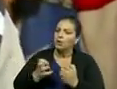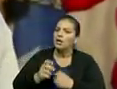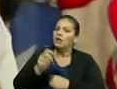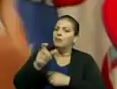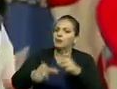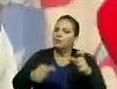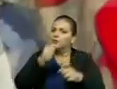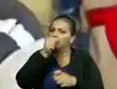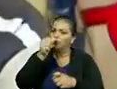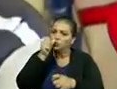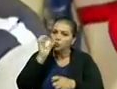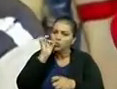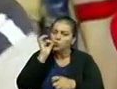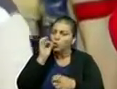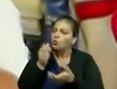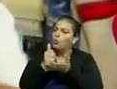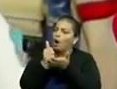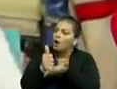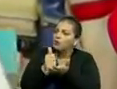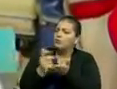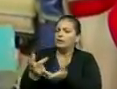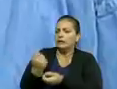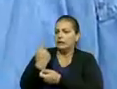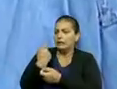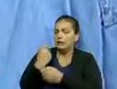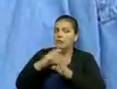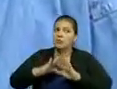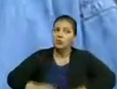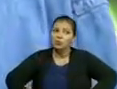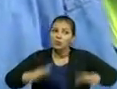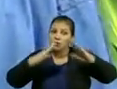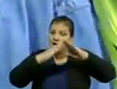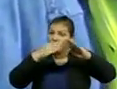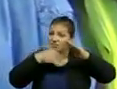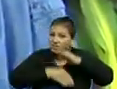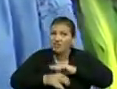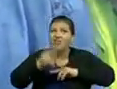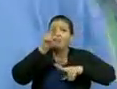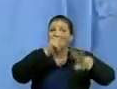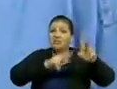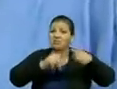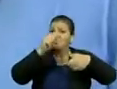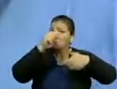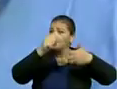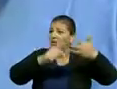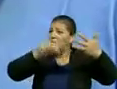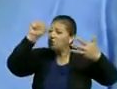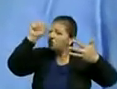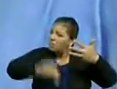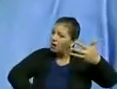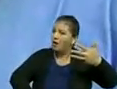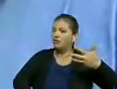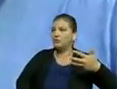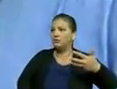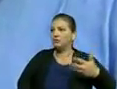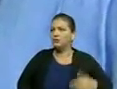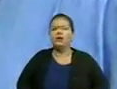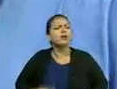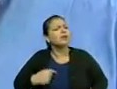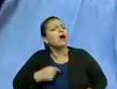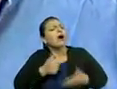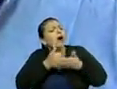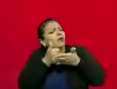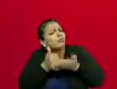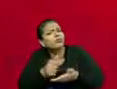una ayuda, yo no tengo a nadie cautivo aquí. Es una gran ayuda estas clínicas de aquí, ellos también cobran barato y al mismo tiempo ayudan a